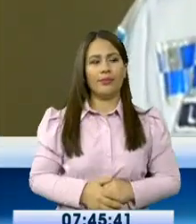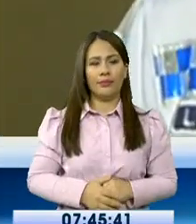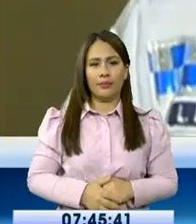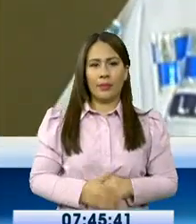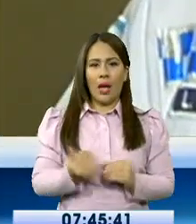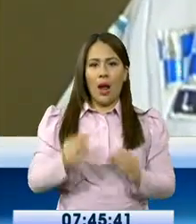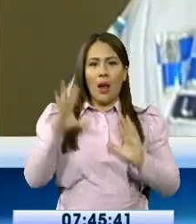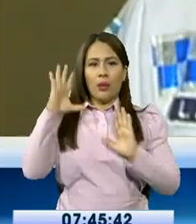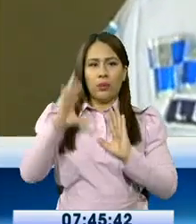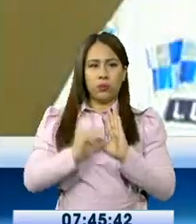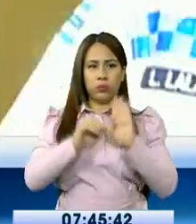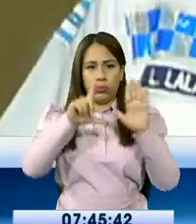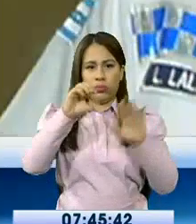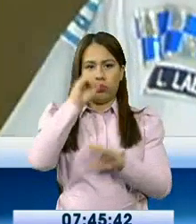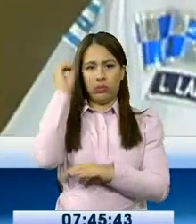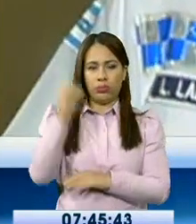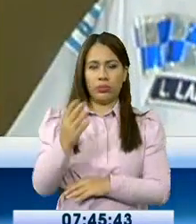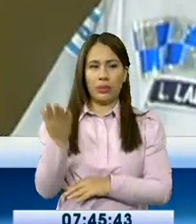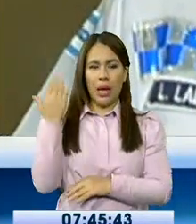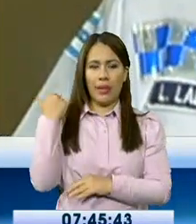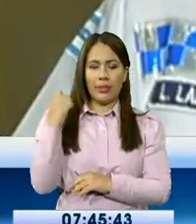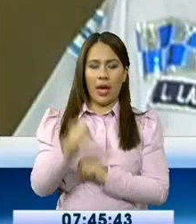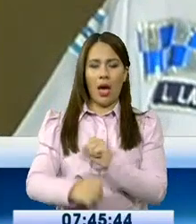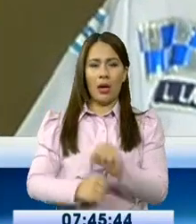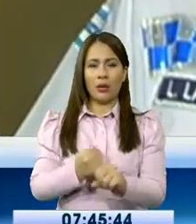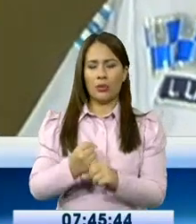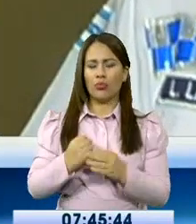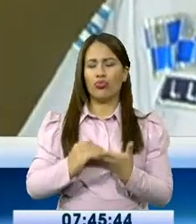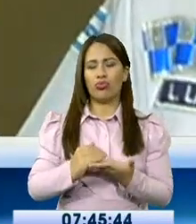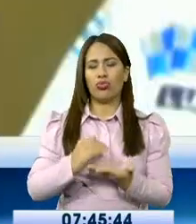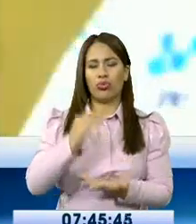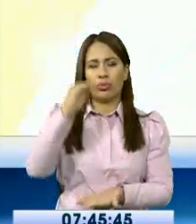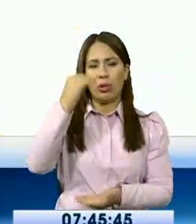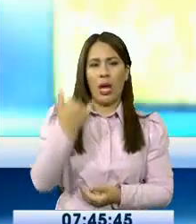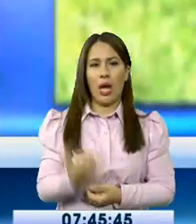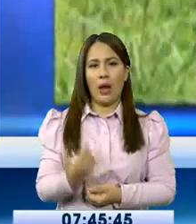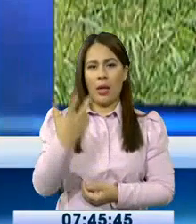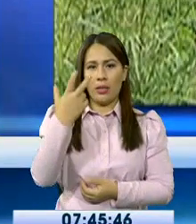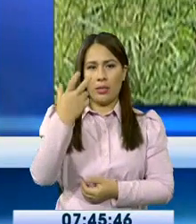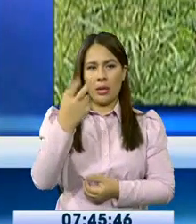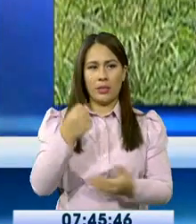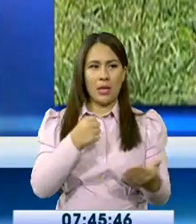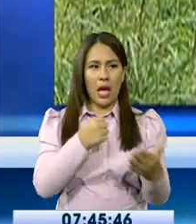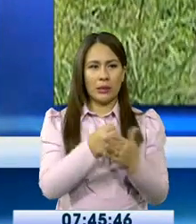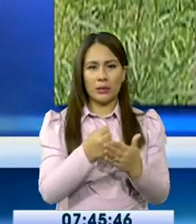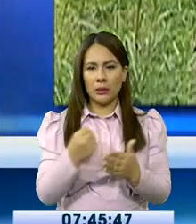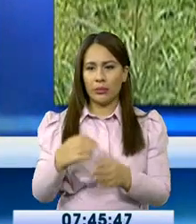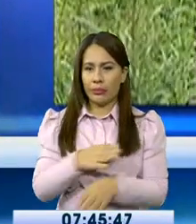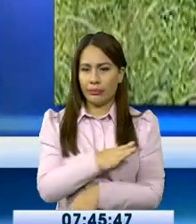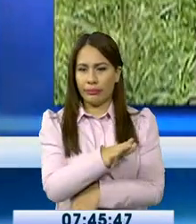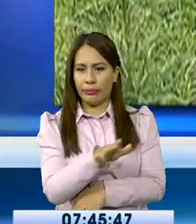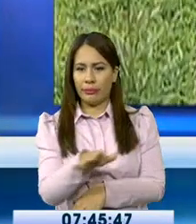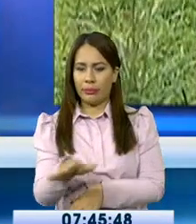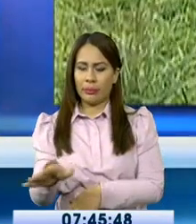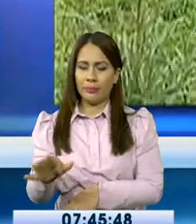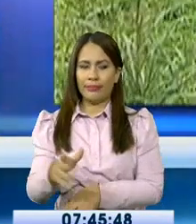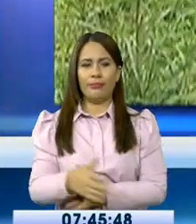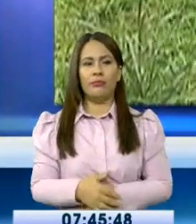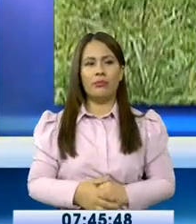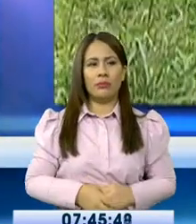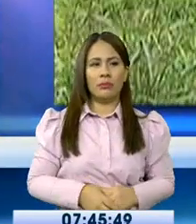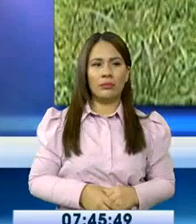70% comparando con el año pasado. En lo que va del año solamente hemos tenido 3 accidentes por pérdida de pista. O sea, pérdida de pista puede ser